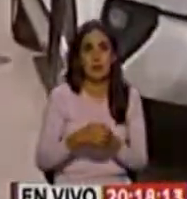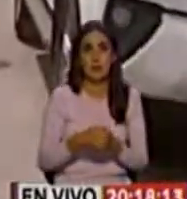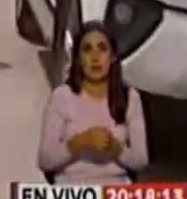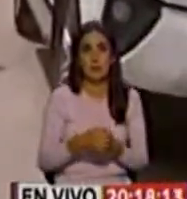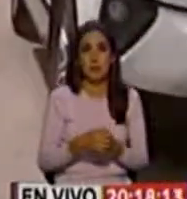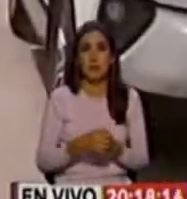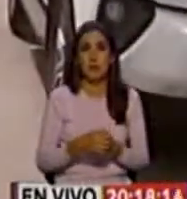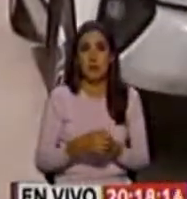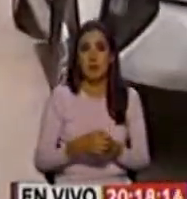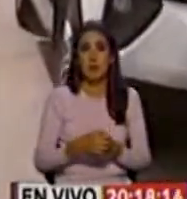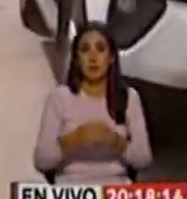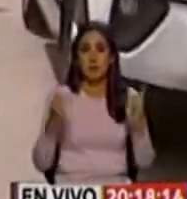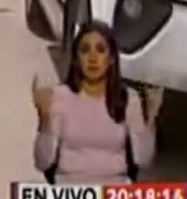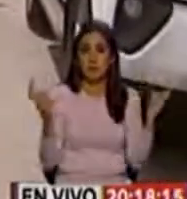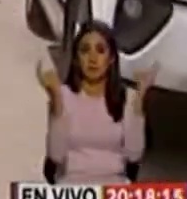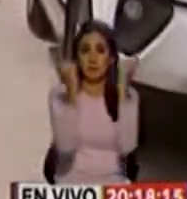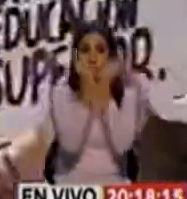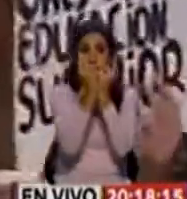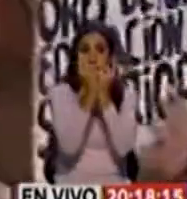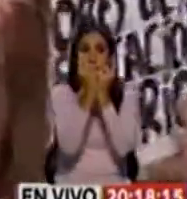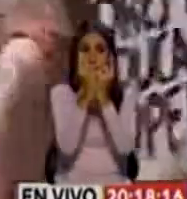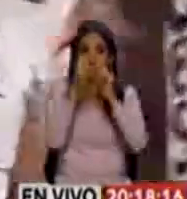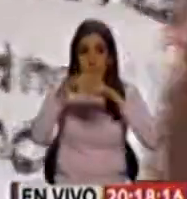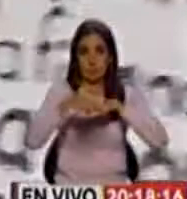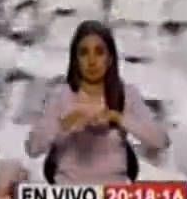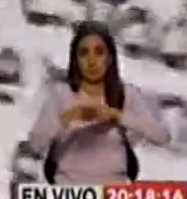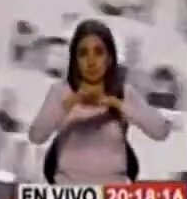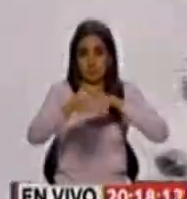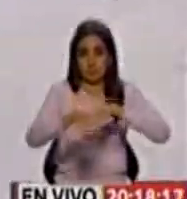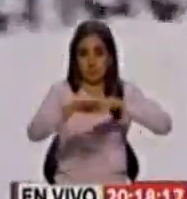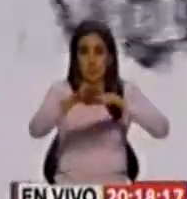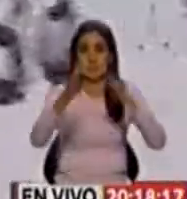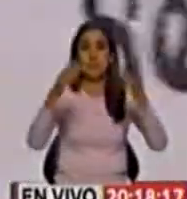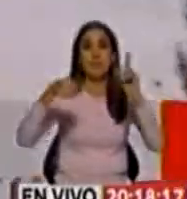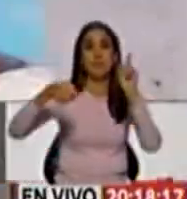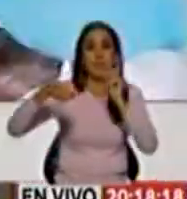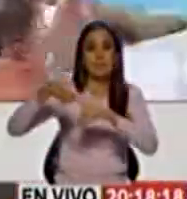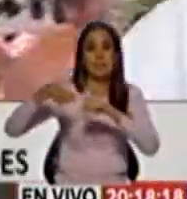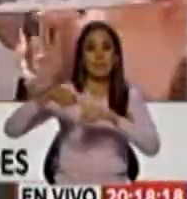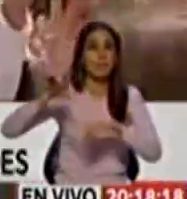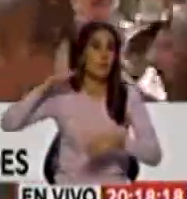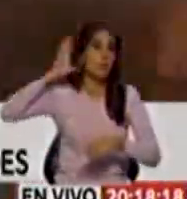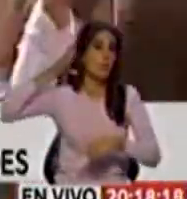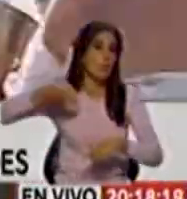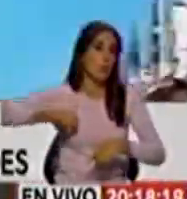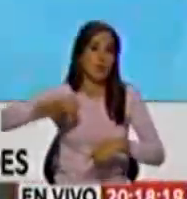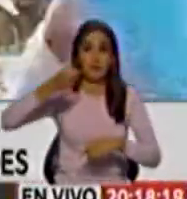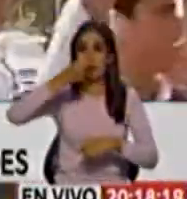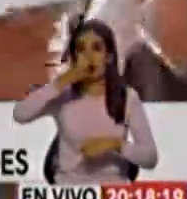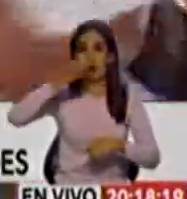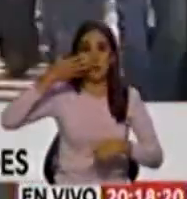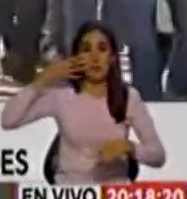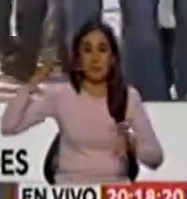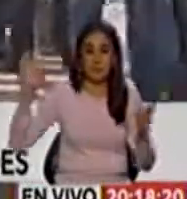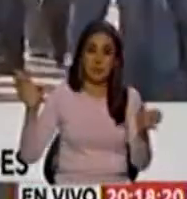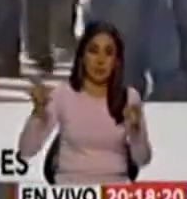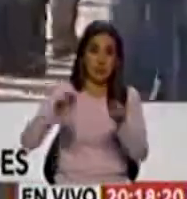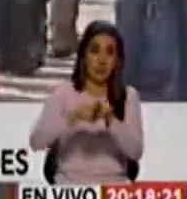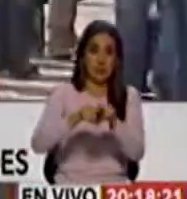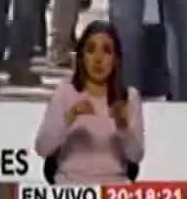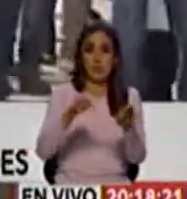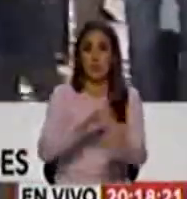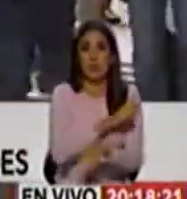A las concentraciones realizadas días atrás en Quito, Cuenca y la Amazonía, se sumaron este jueves los estudiantes de la Universidad de